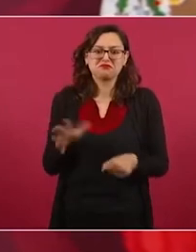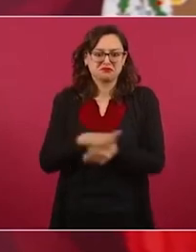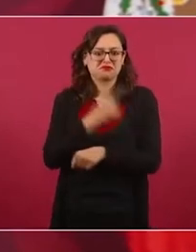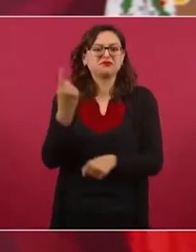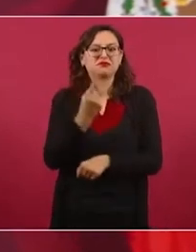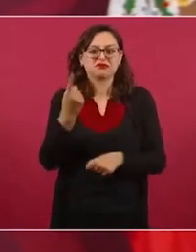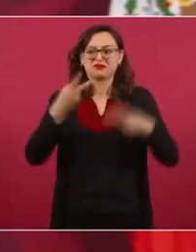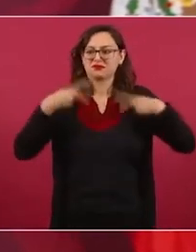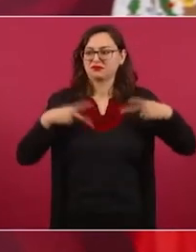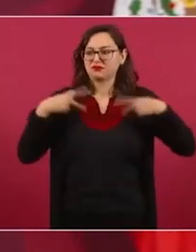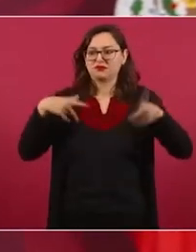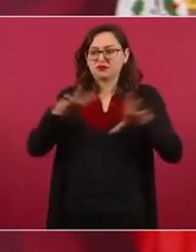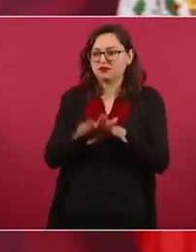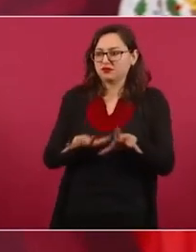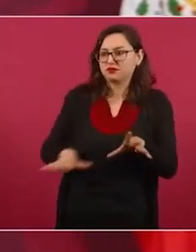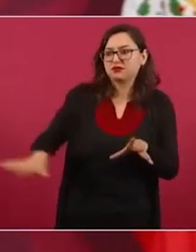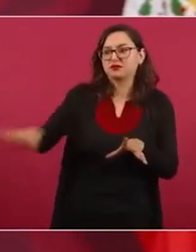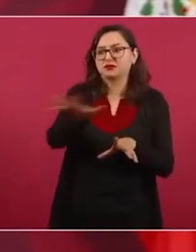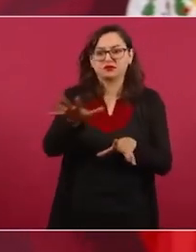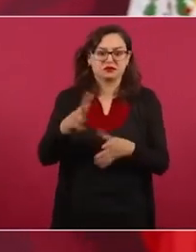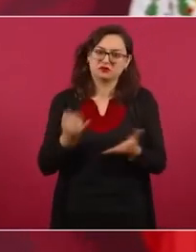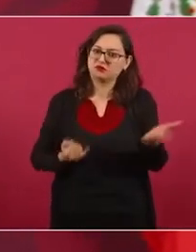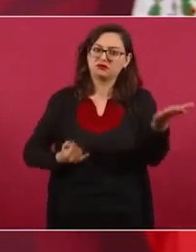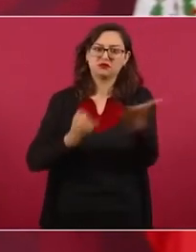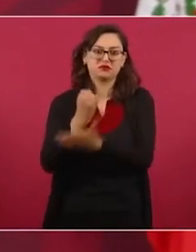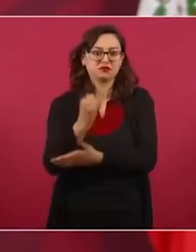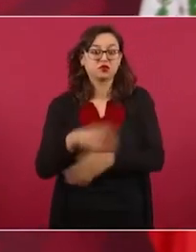y habiendo democracia es eterno.